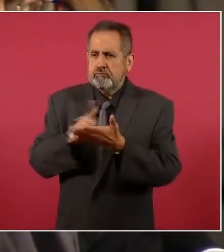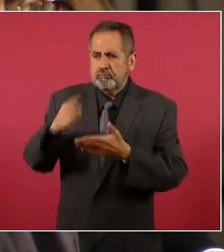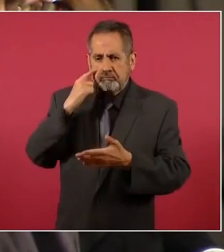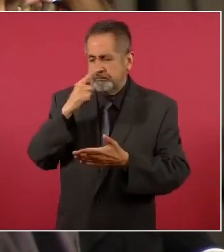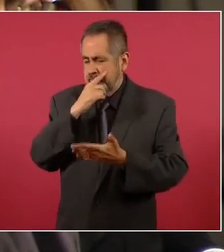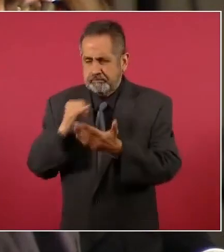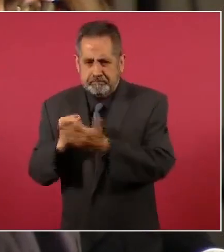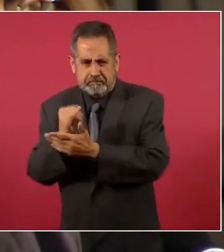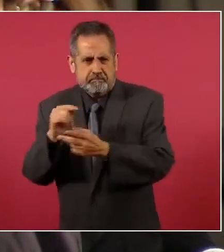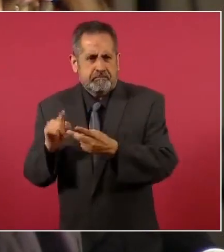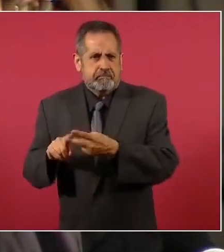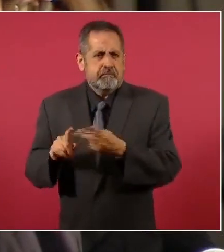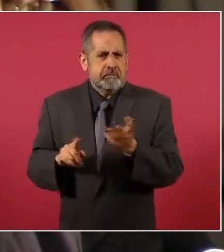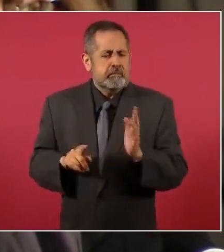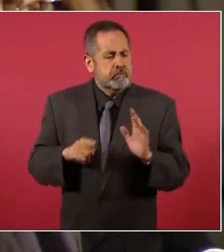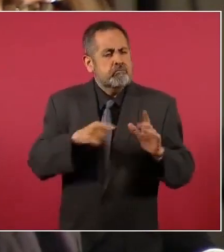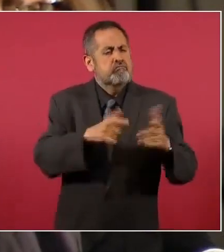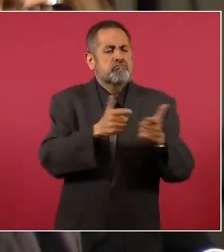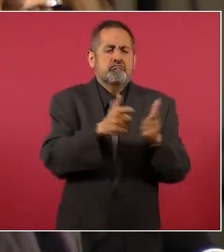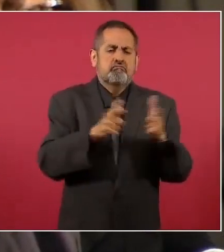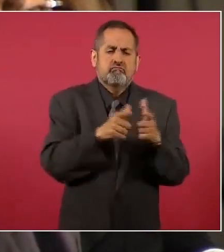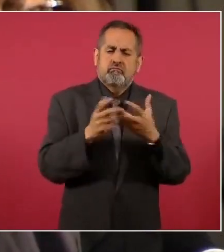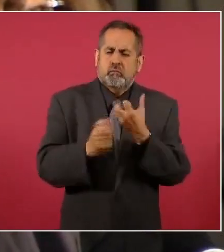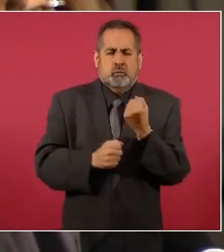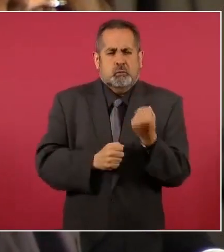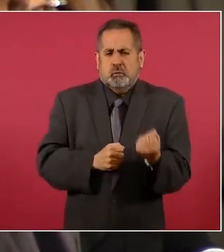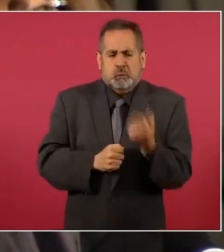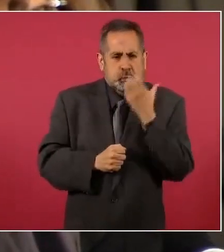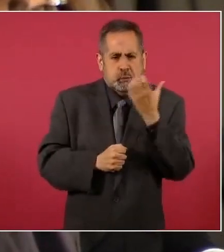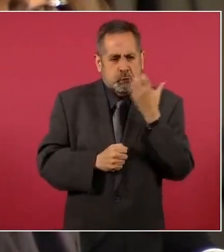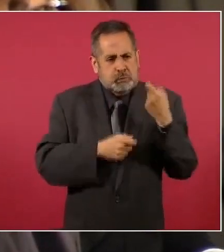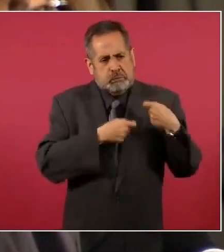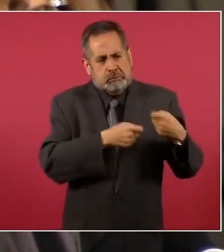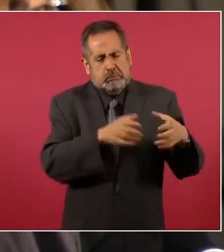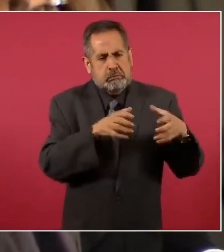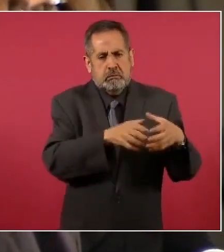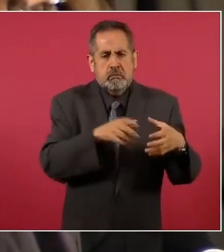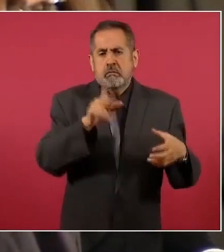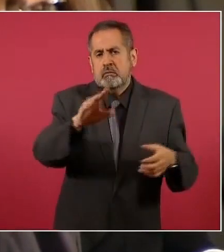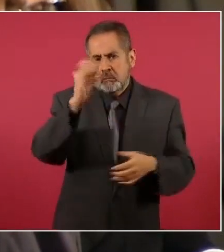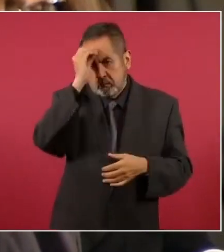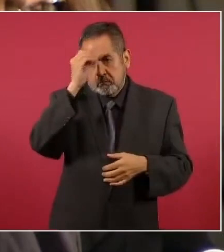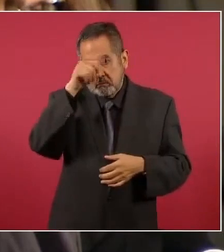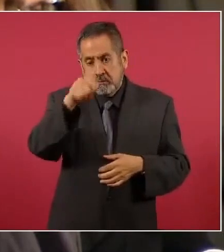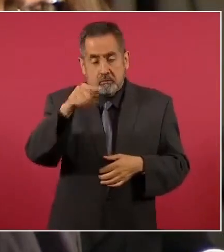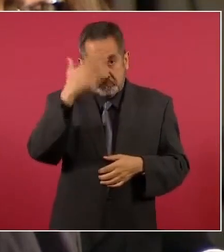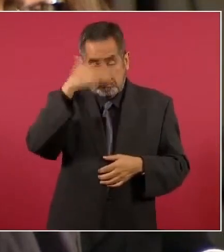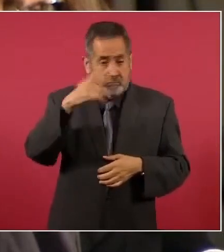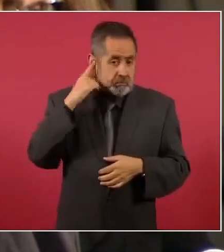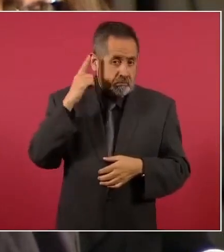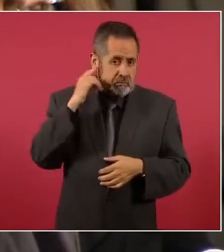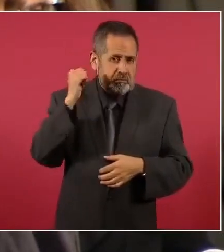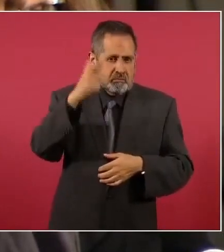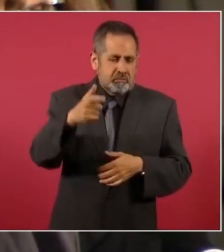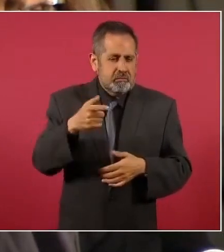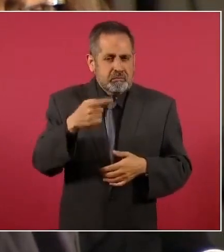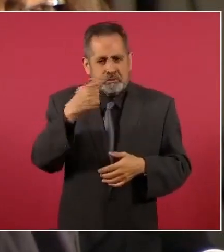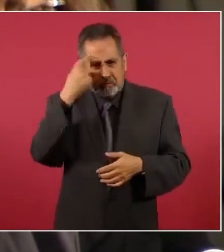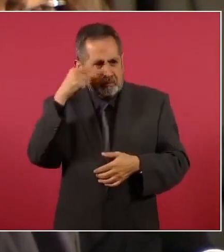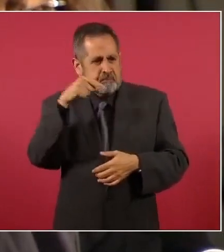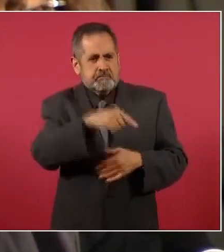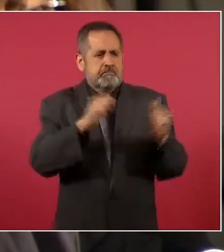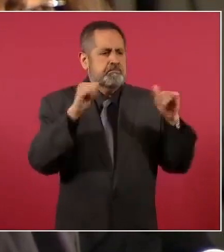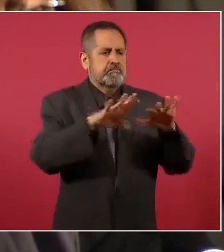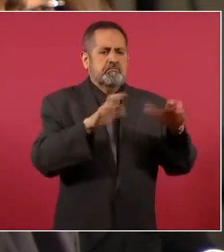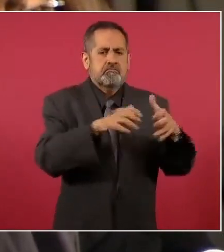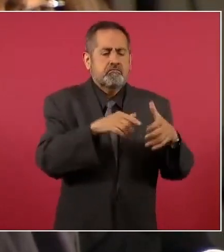decidir. Es un grupo ultraconservador. Es preguntarle su opinión al respecto y si tenía conocimiento de esta convención